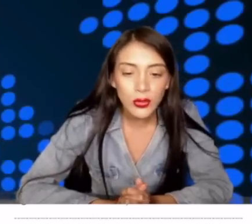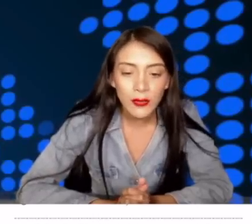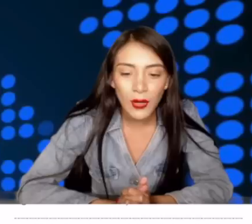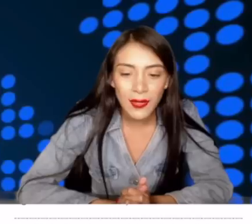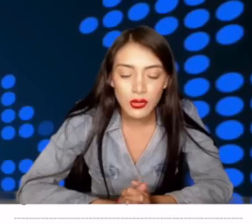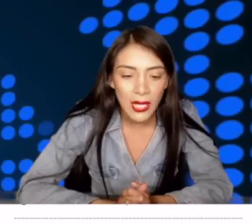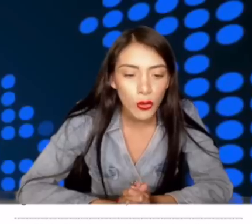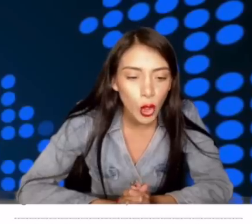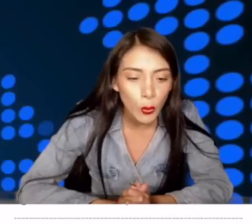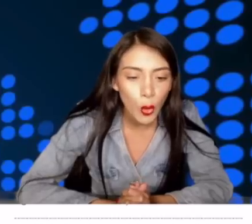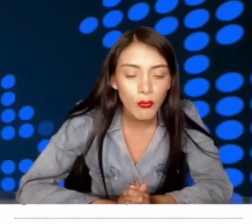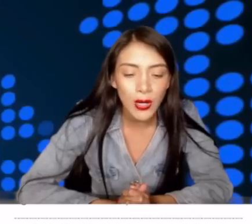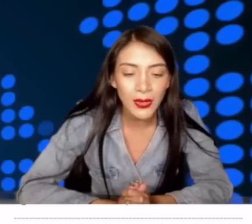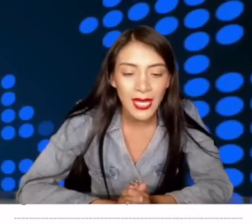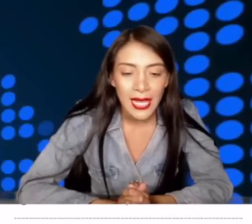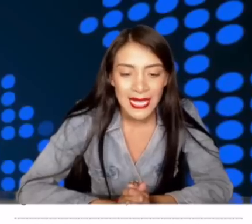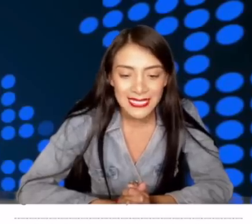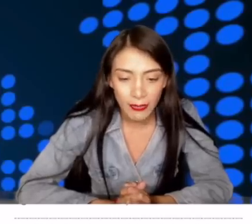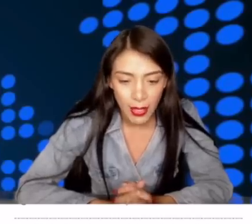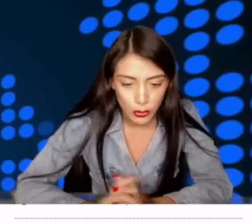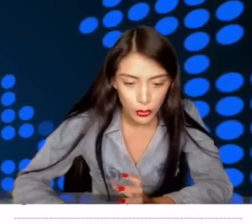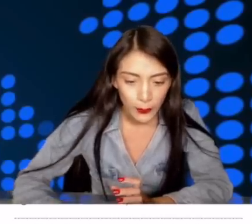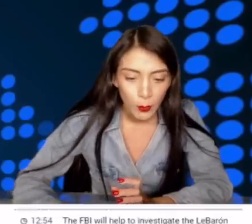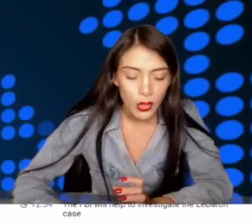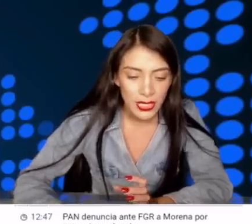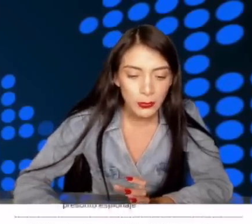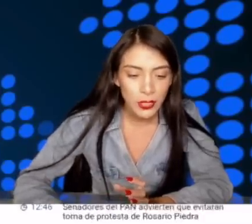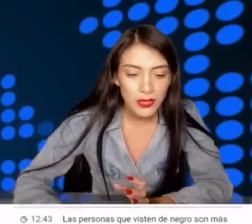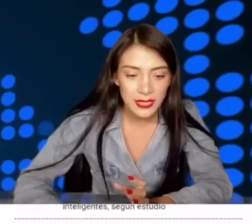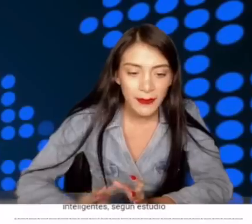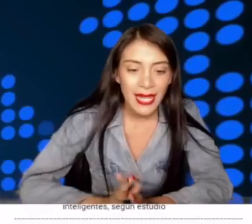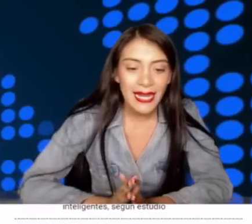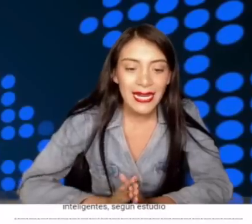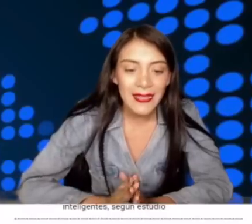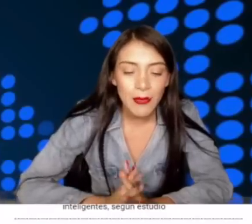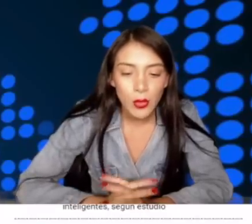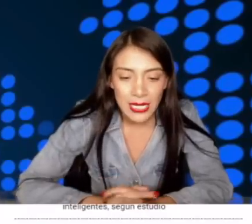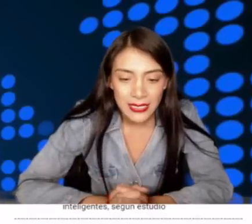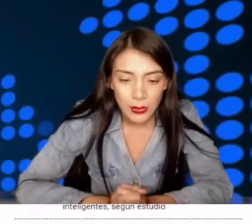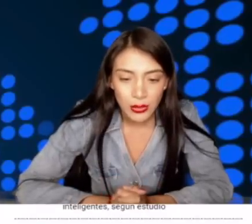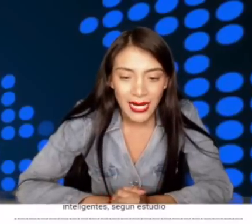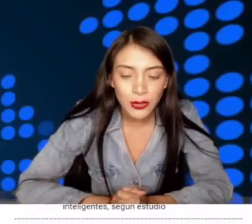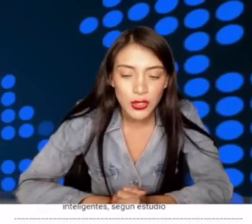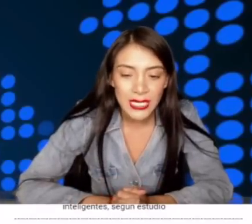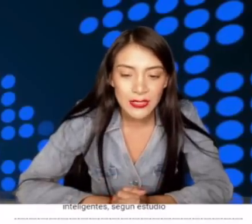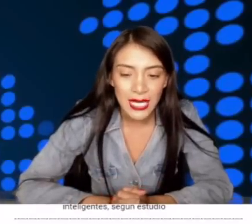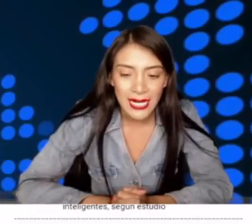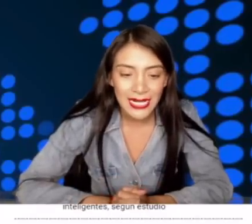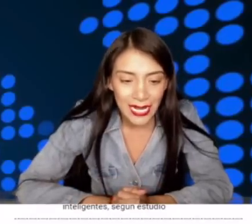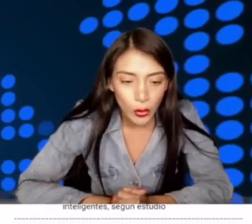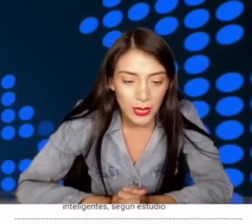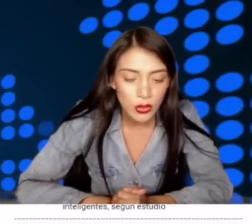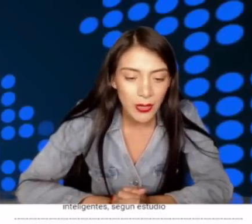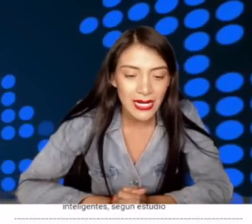un triunfo que fue denunciado como un fraude escandaloso. Bueno, sigamos leyendo. Dice así: la caída de Evo Morales, que llevó ya 14 años